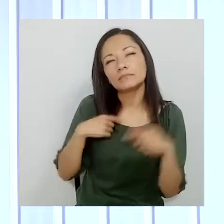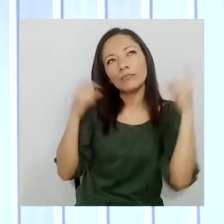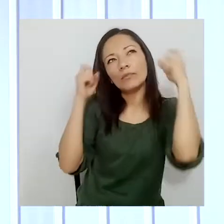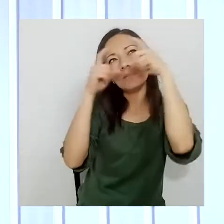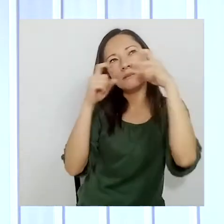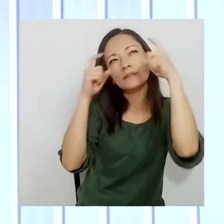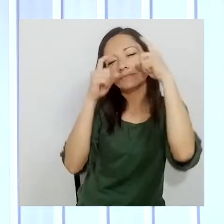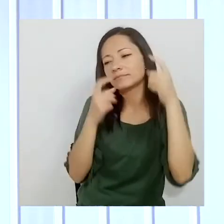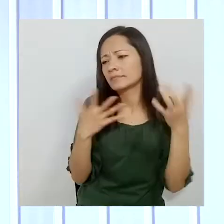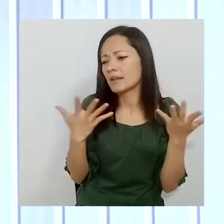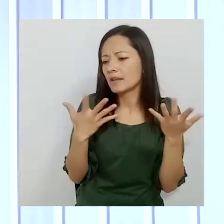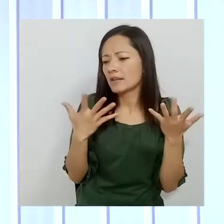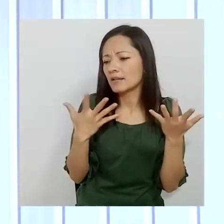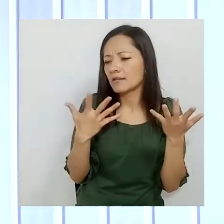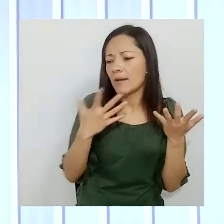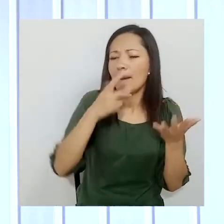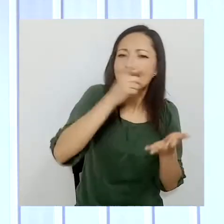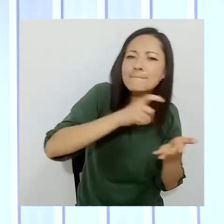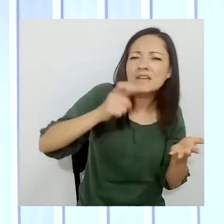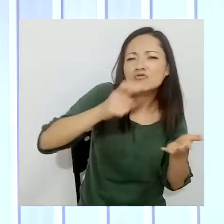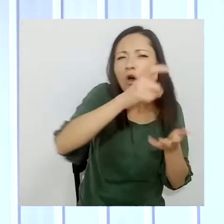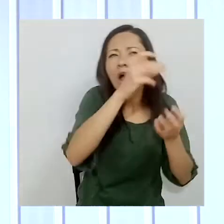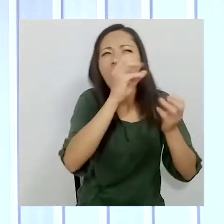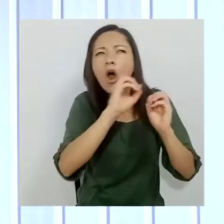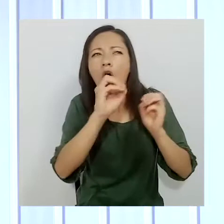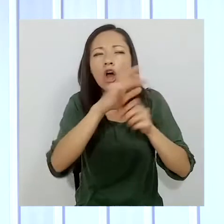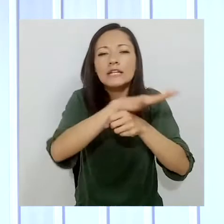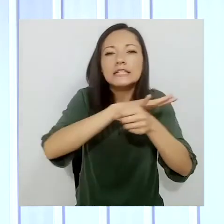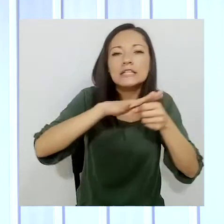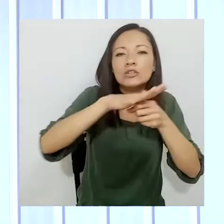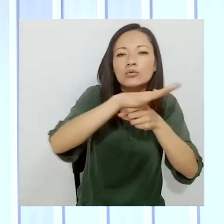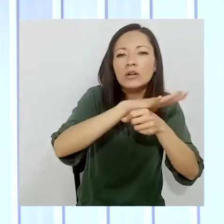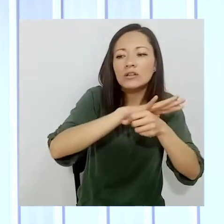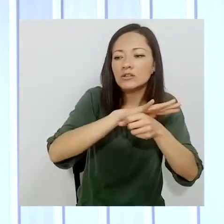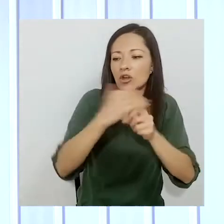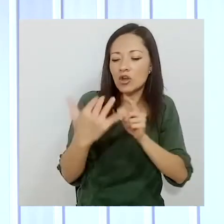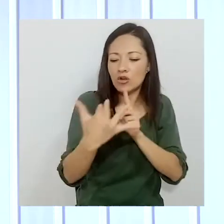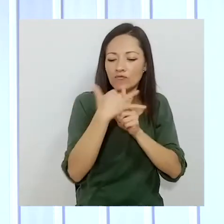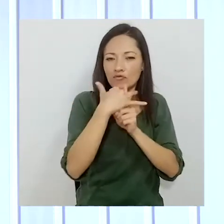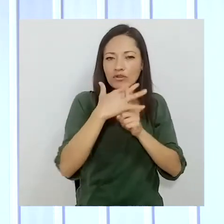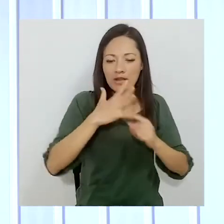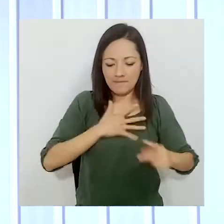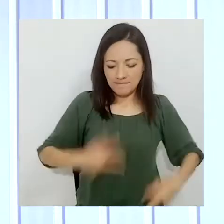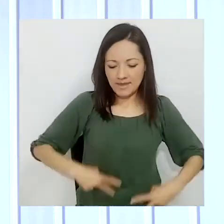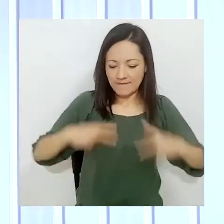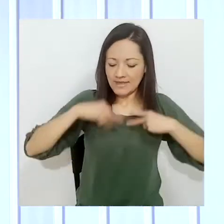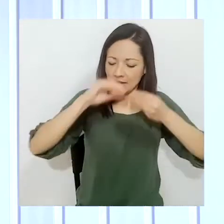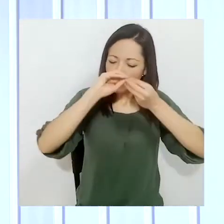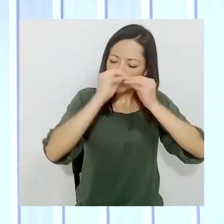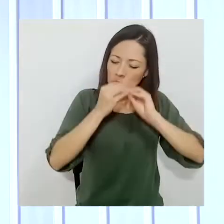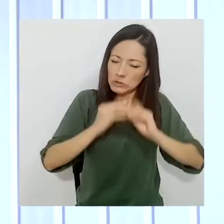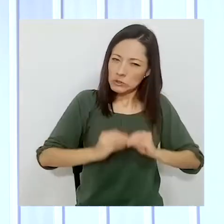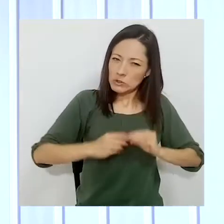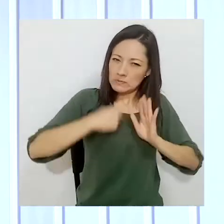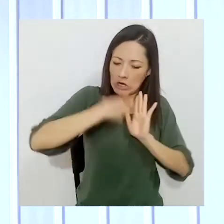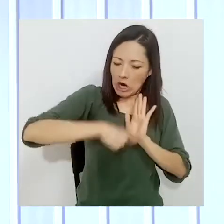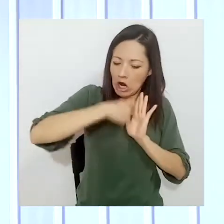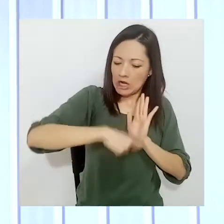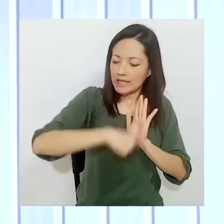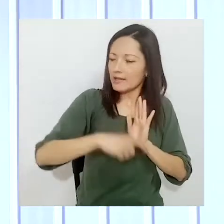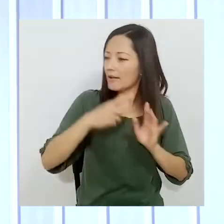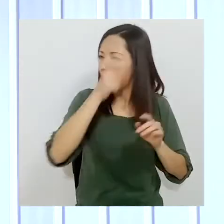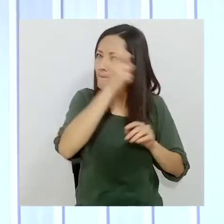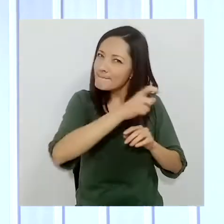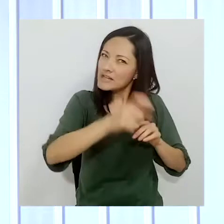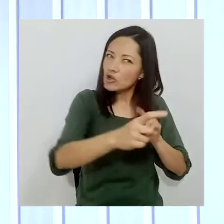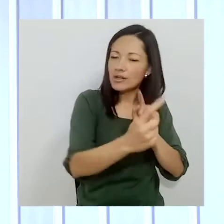¿qué personas o qué situaciones han moldeado mi esencia, mi vida? ¿Con qué personas yo me he